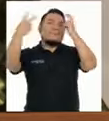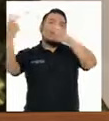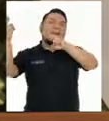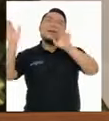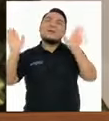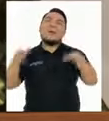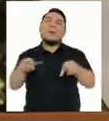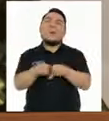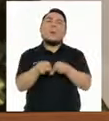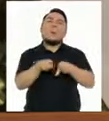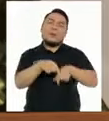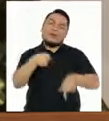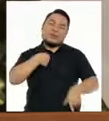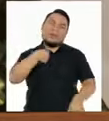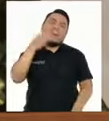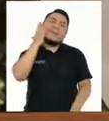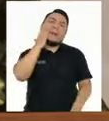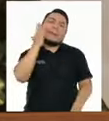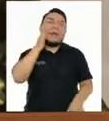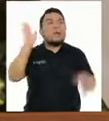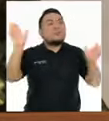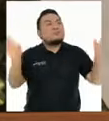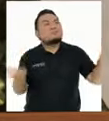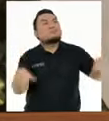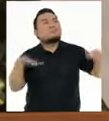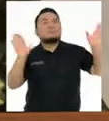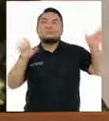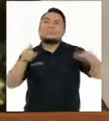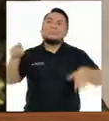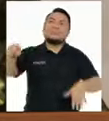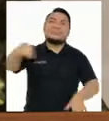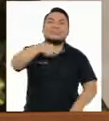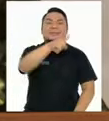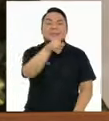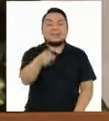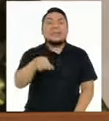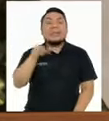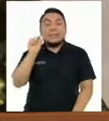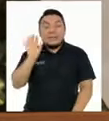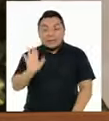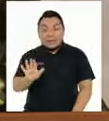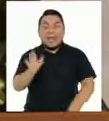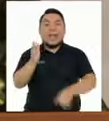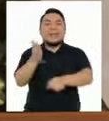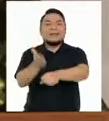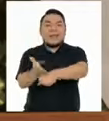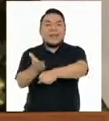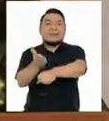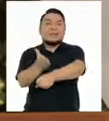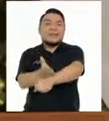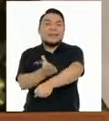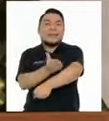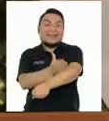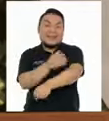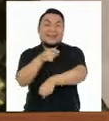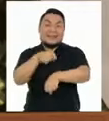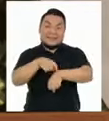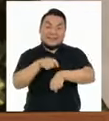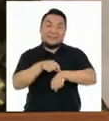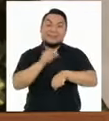mamá. Y todo fue a su tiempo.